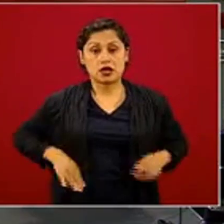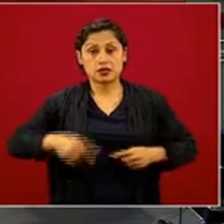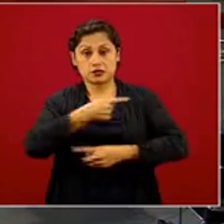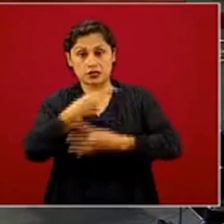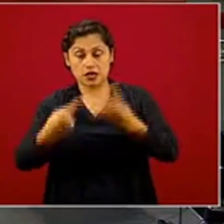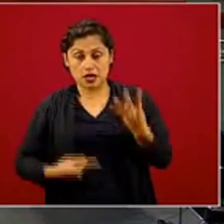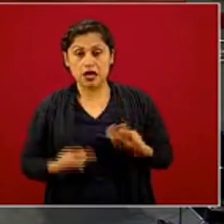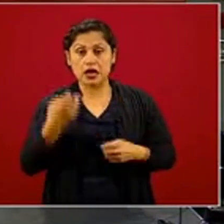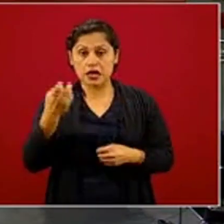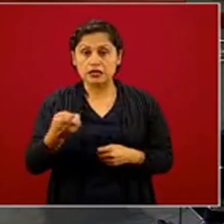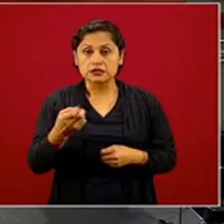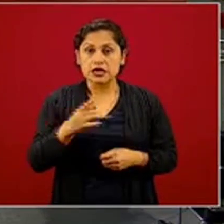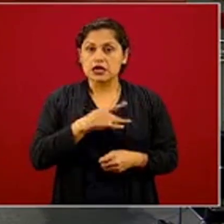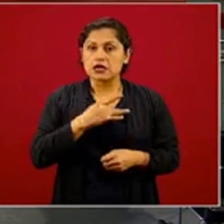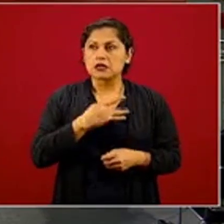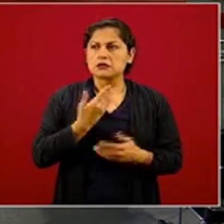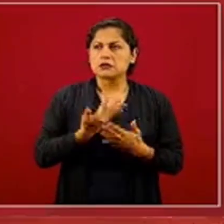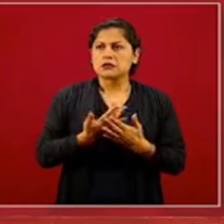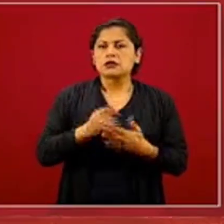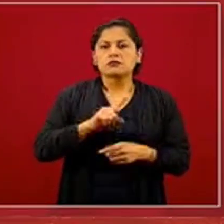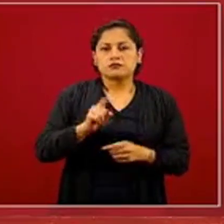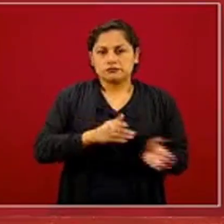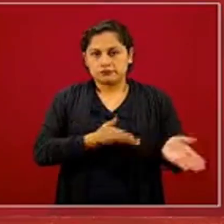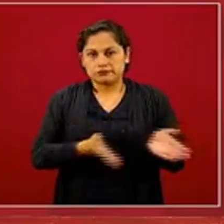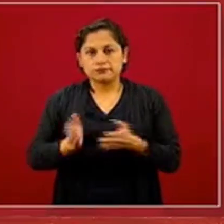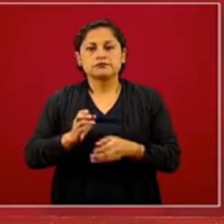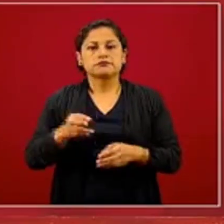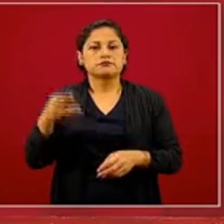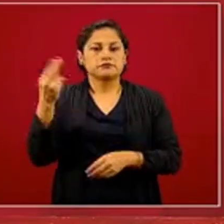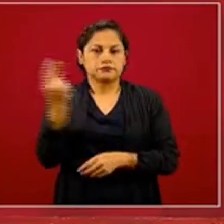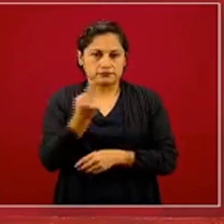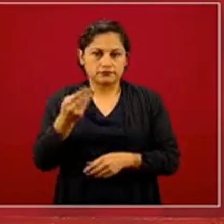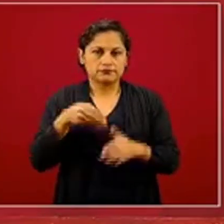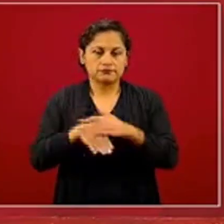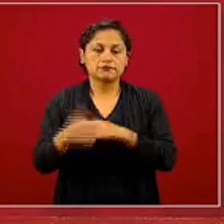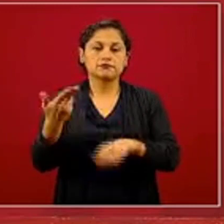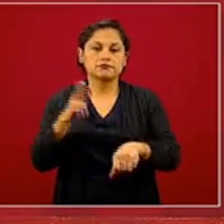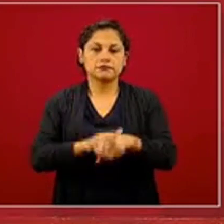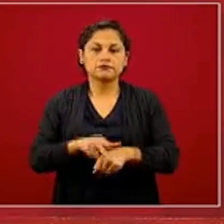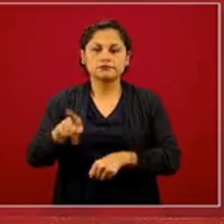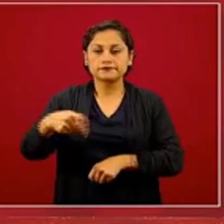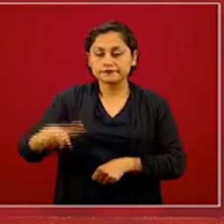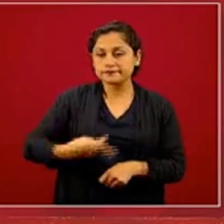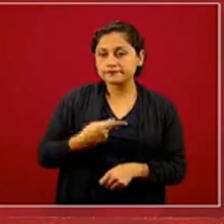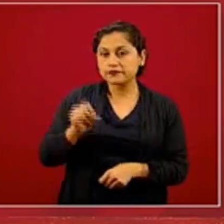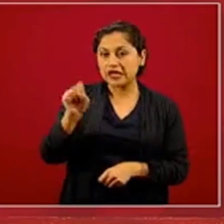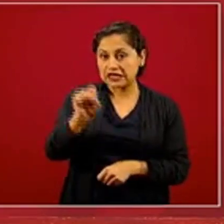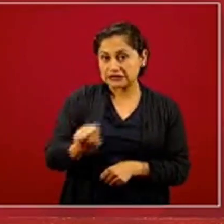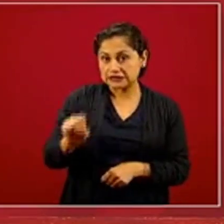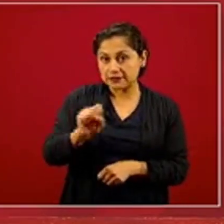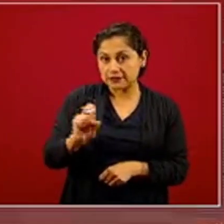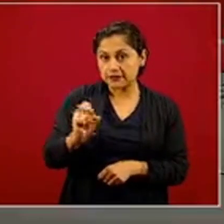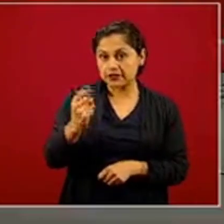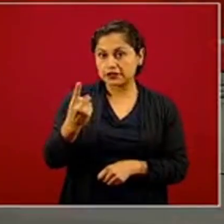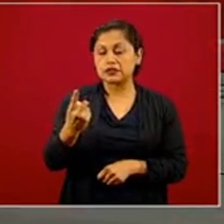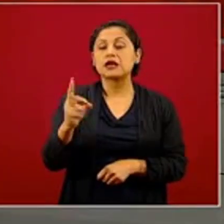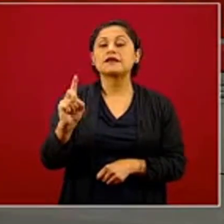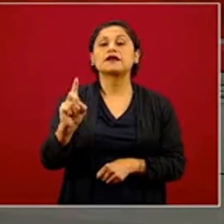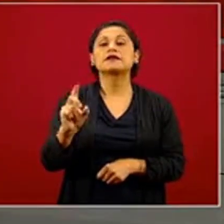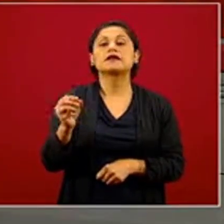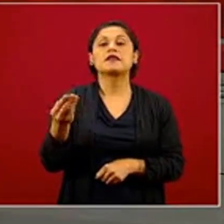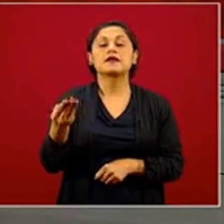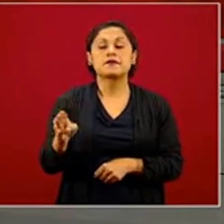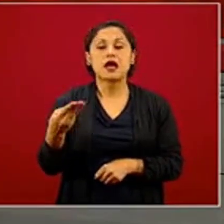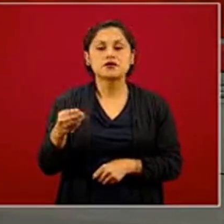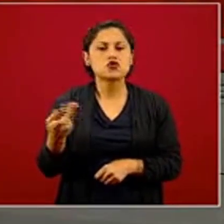o festejará el sábado 30 de mayo? Desde mi punto de vista, nada en particular. Lo que tendremos que hacer el 30 de mayo es